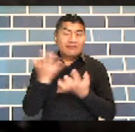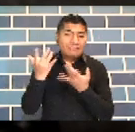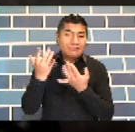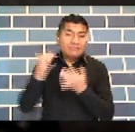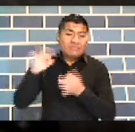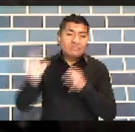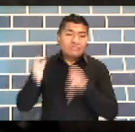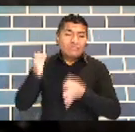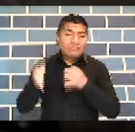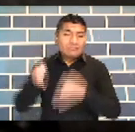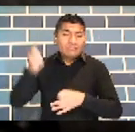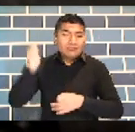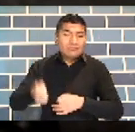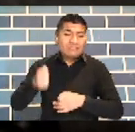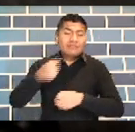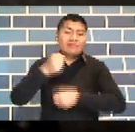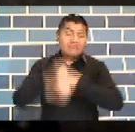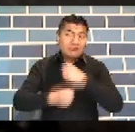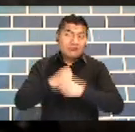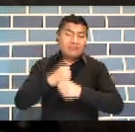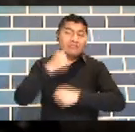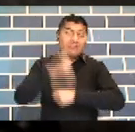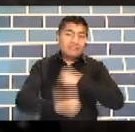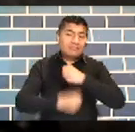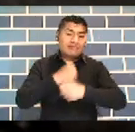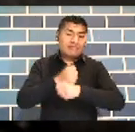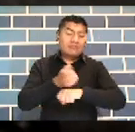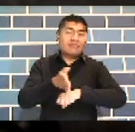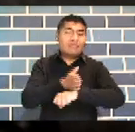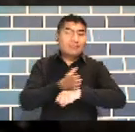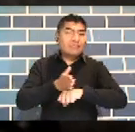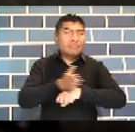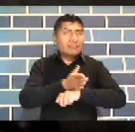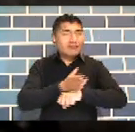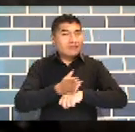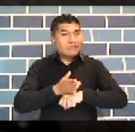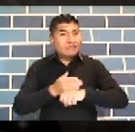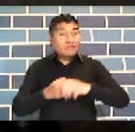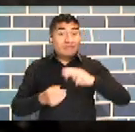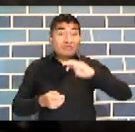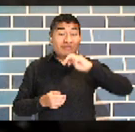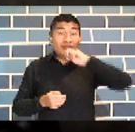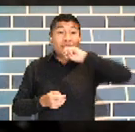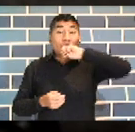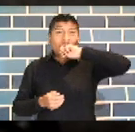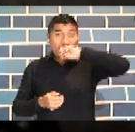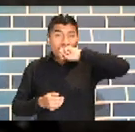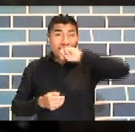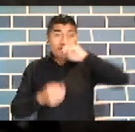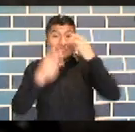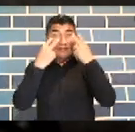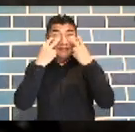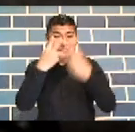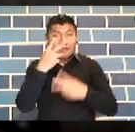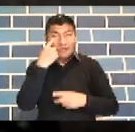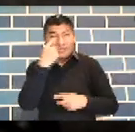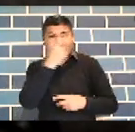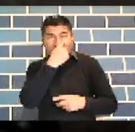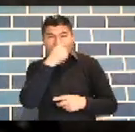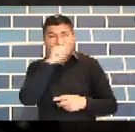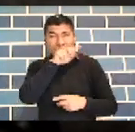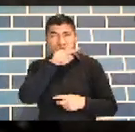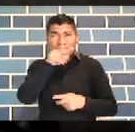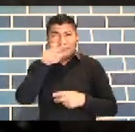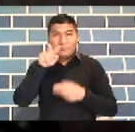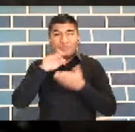que se alarga año tras año. Con el Papa Francisco miremos con ojos de misericordia